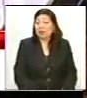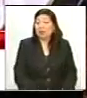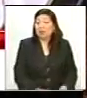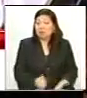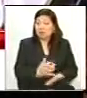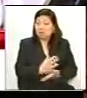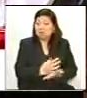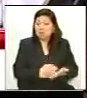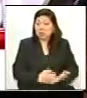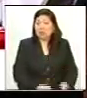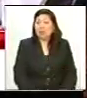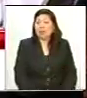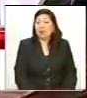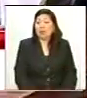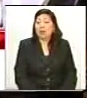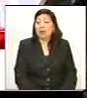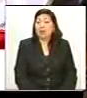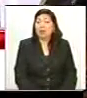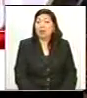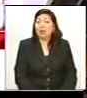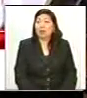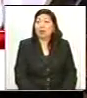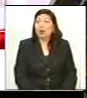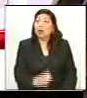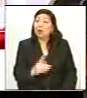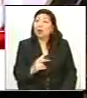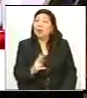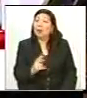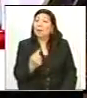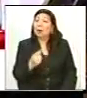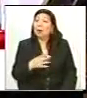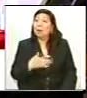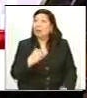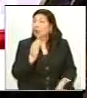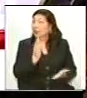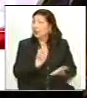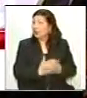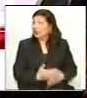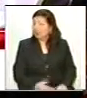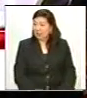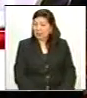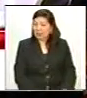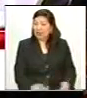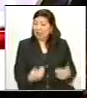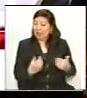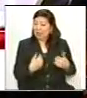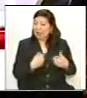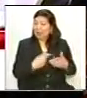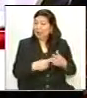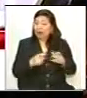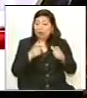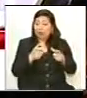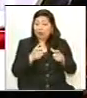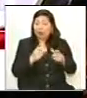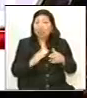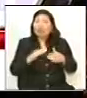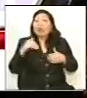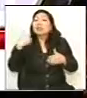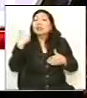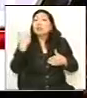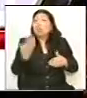descontaré. Porque la Contraloría, para poder sancionar, tiene que hacer control